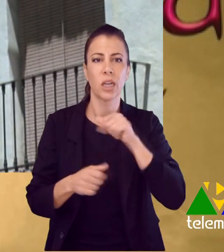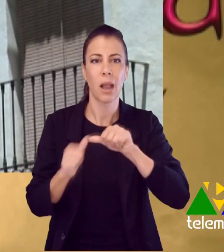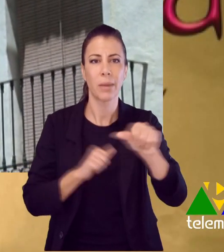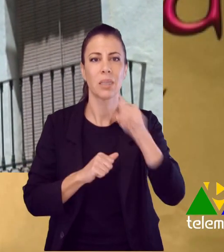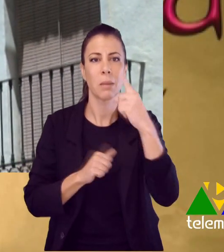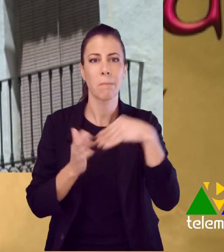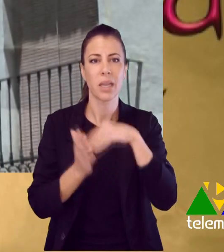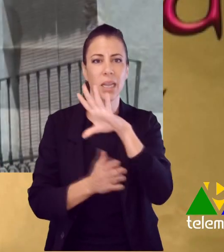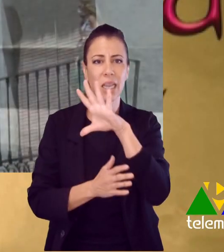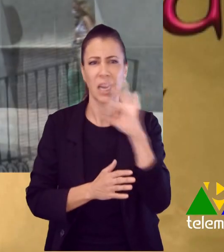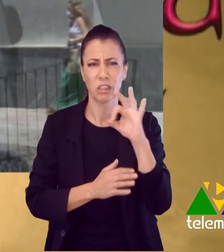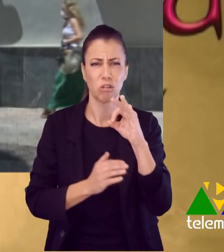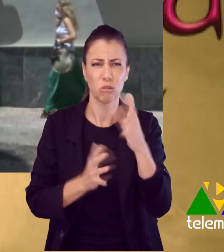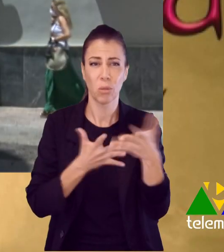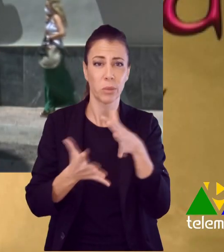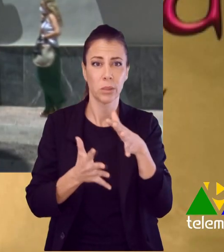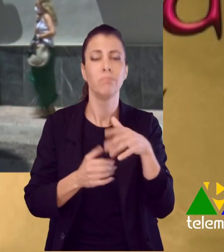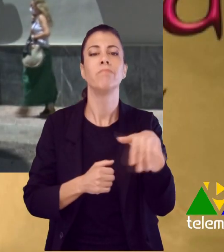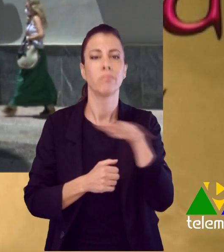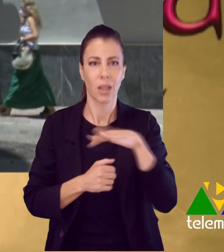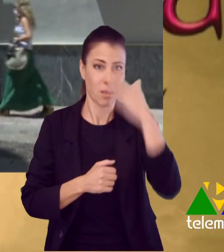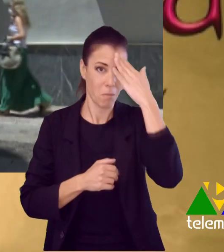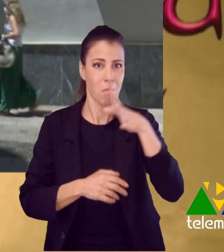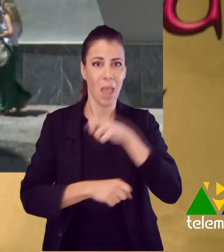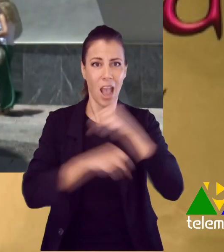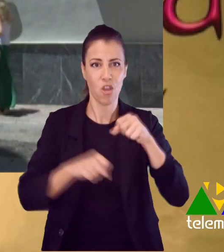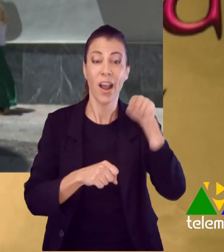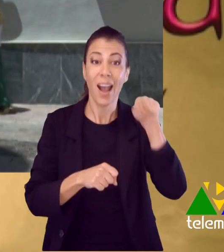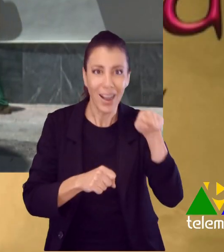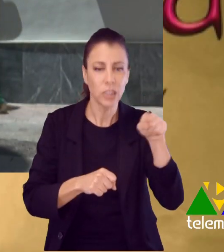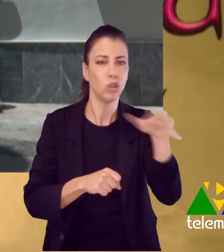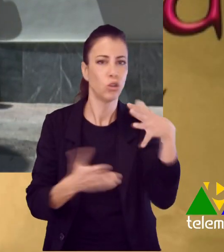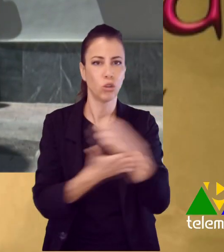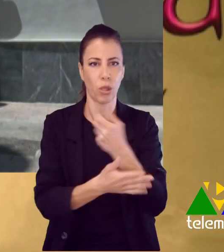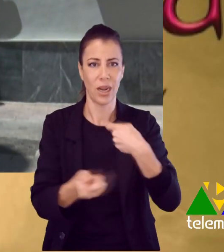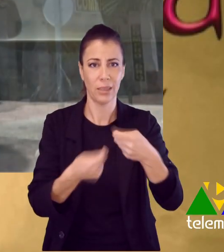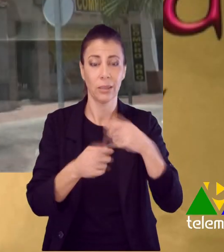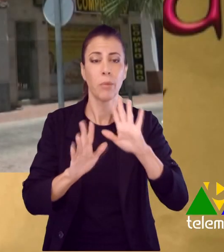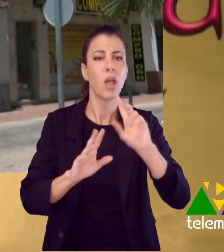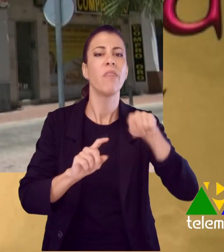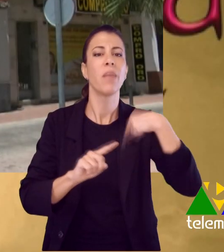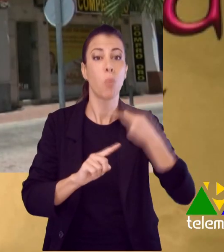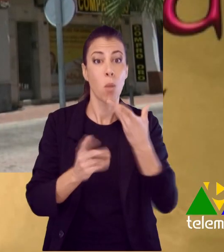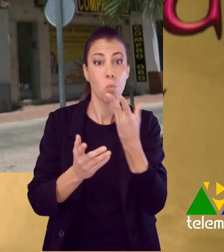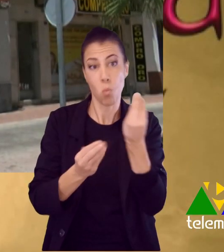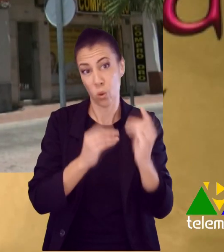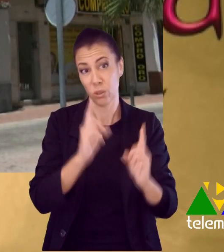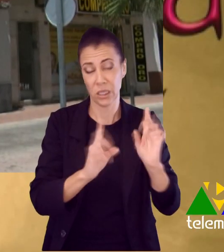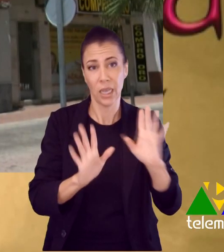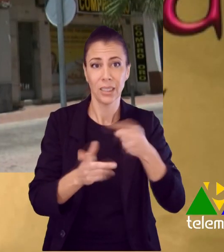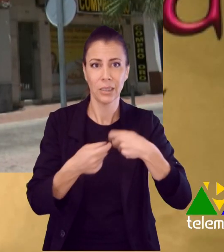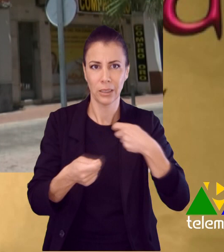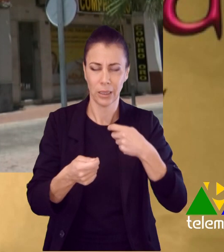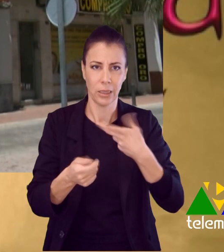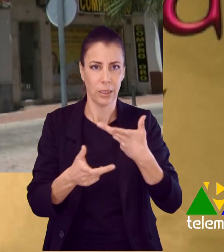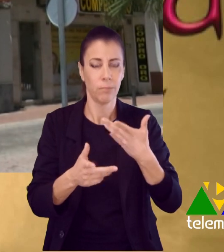1500 aproximadamente, estuvo en la Plaza Mayor, ahí donde estaban las tiendas. Es verdad que después se trasladan muchas de las tiendas, que yo a veces me